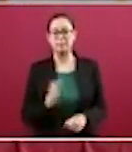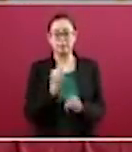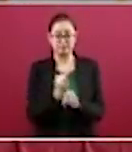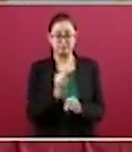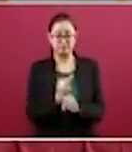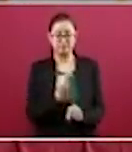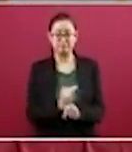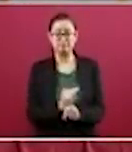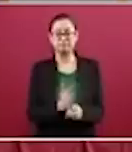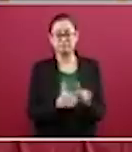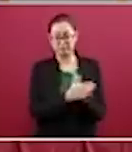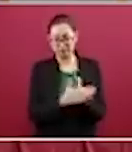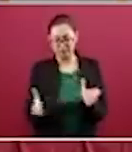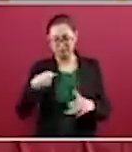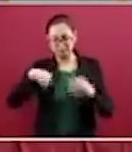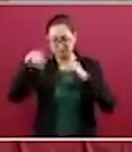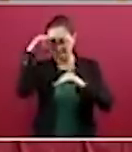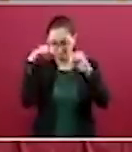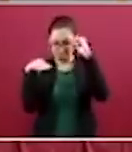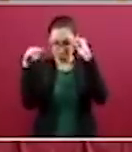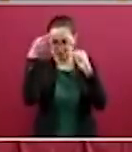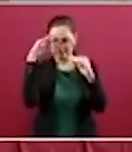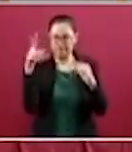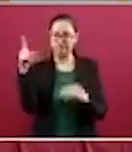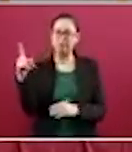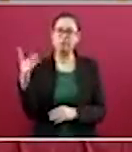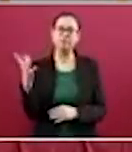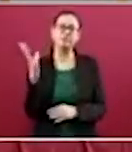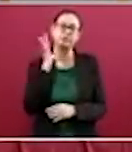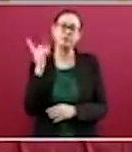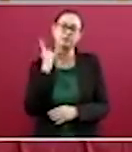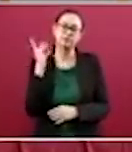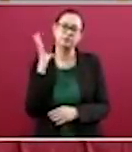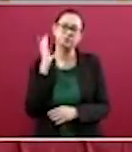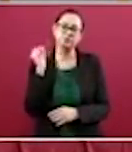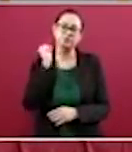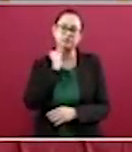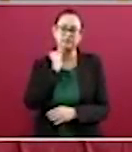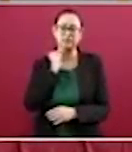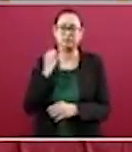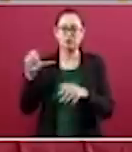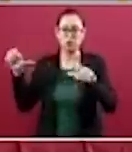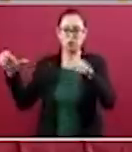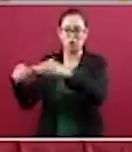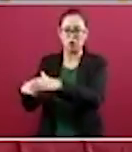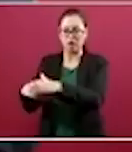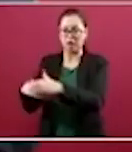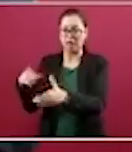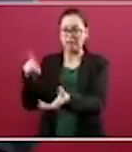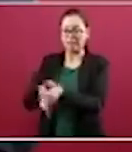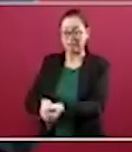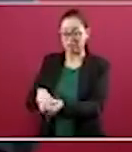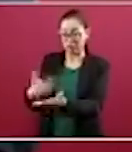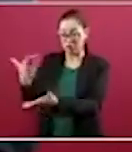viendo cómo se procesa en el Congreso la iniciativa que el señor presidente envió el 12 de